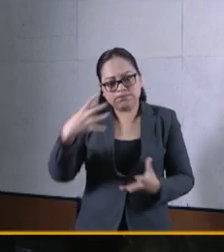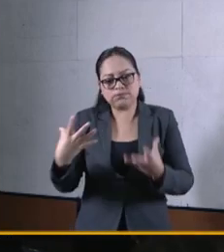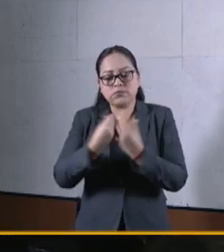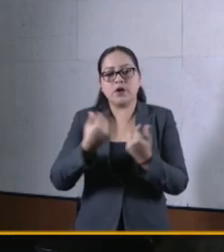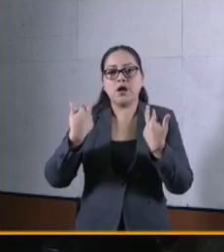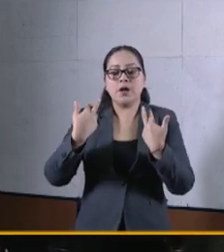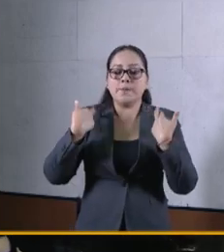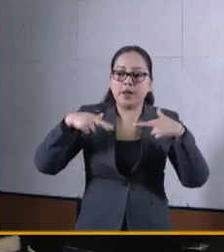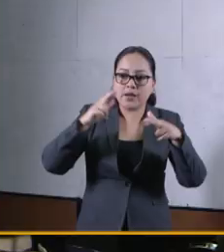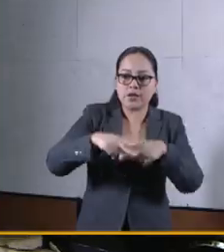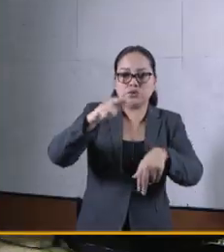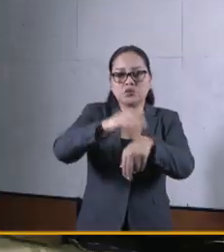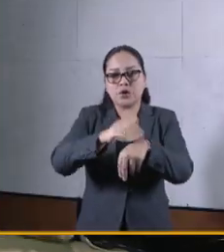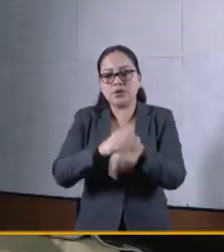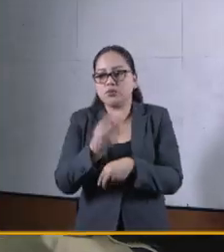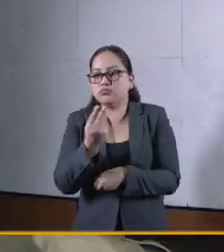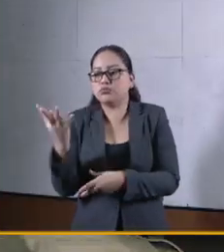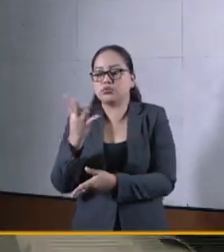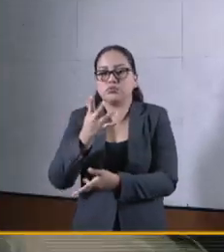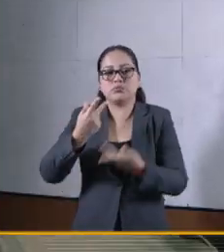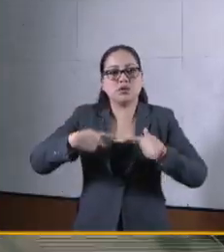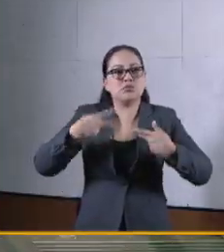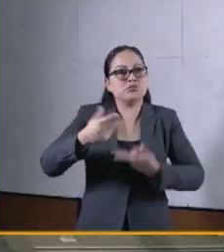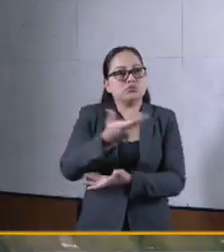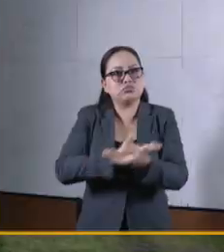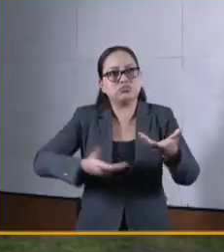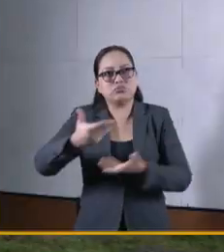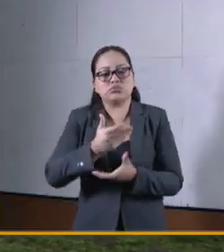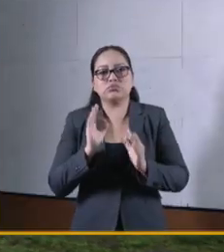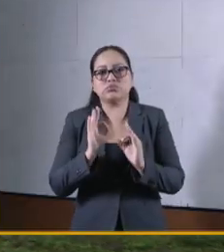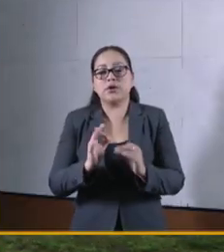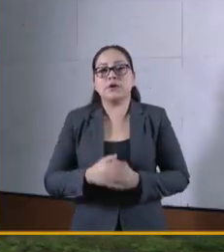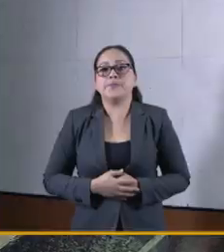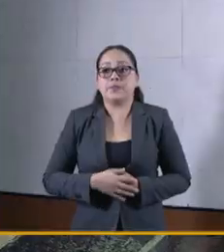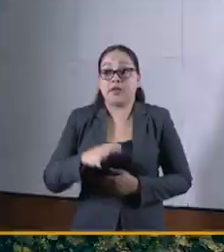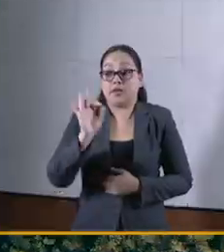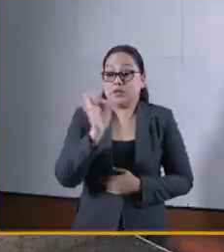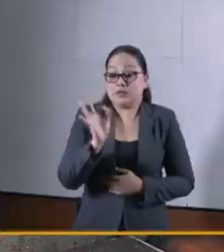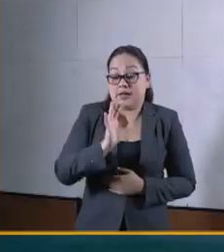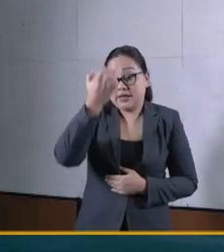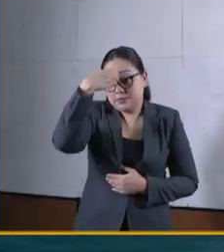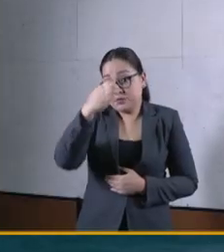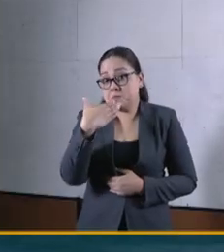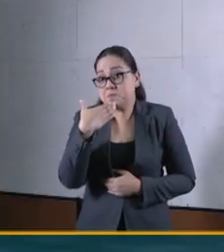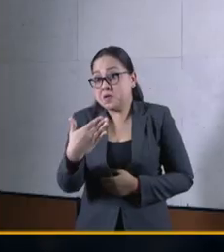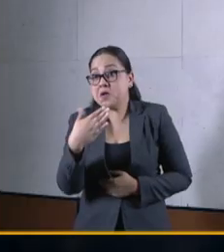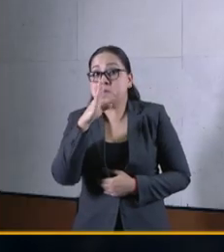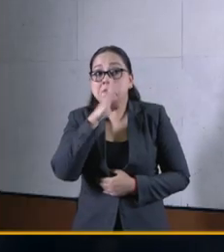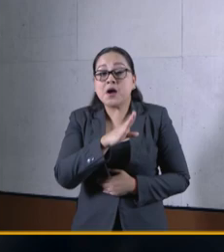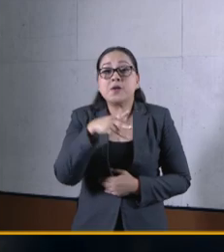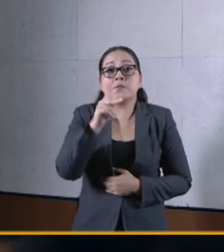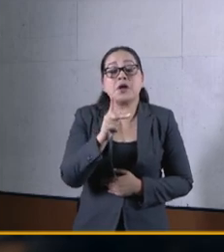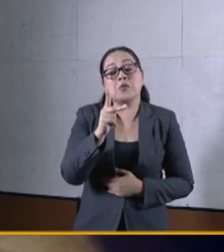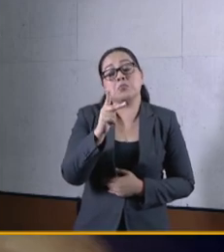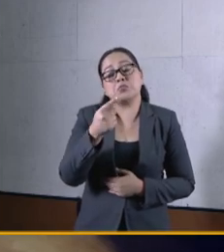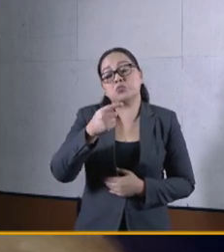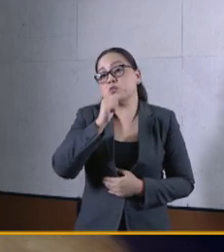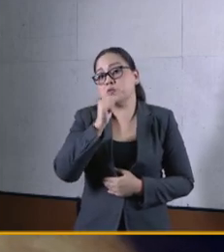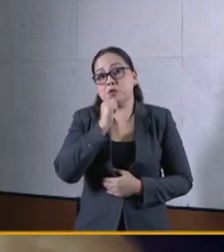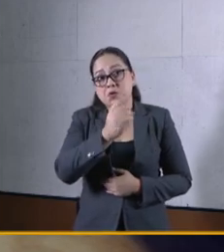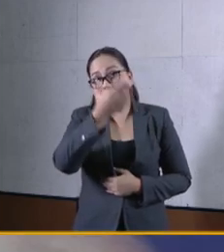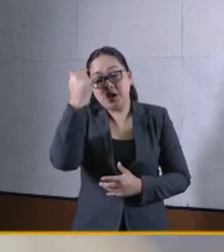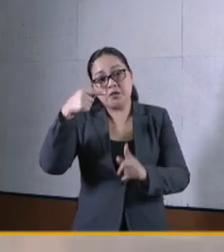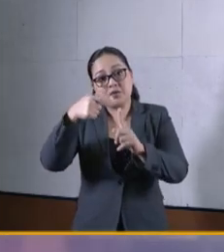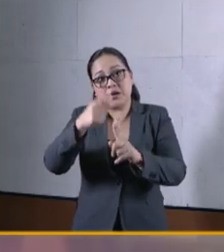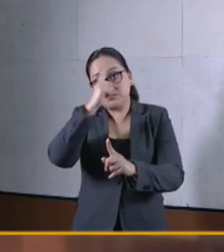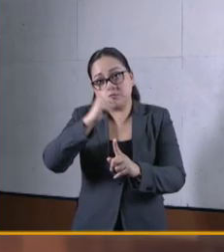maestros y más personas estas experiencias podrán ser buenas otras malas aún no lo sabemos esperemos